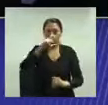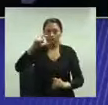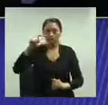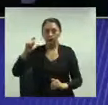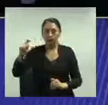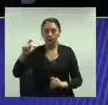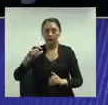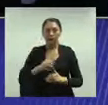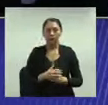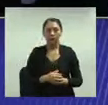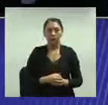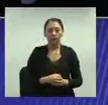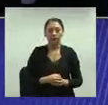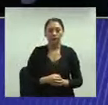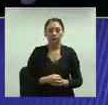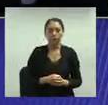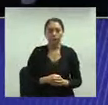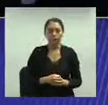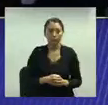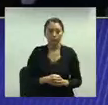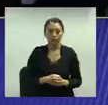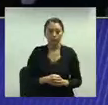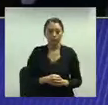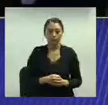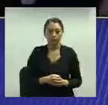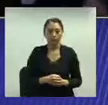de Justicia.